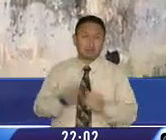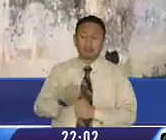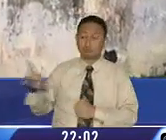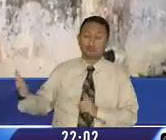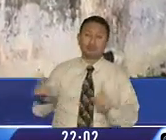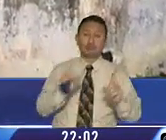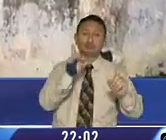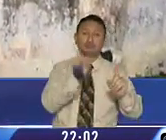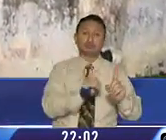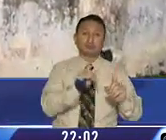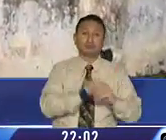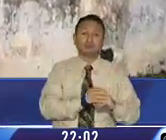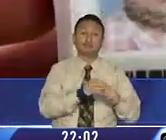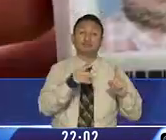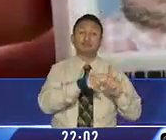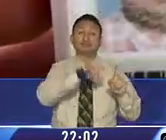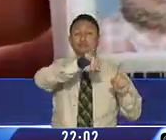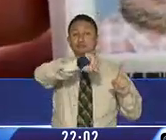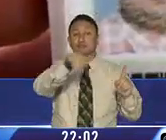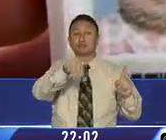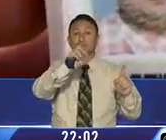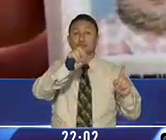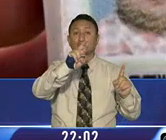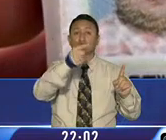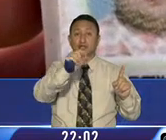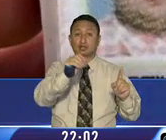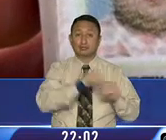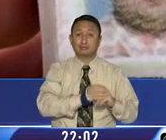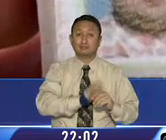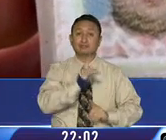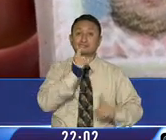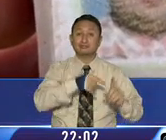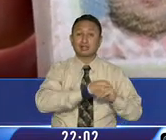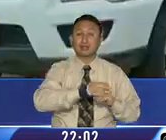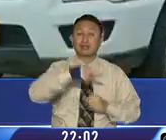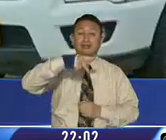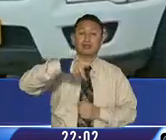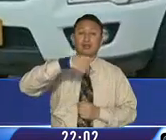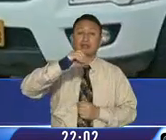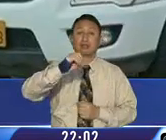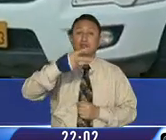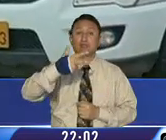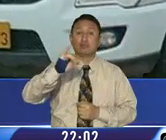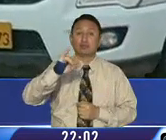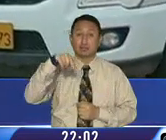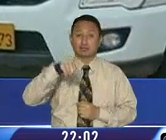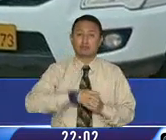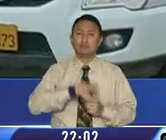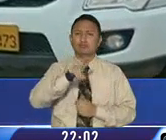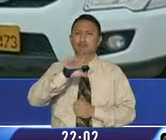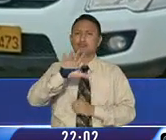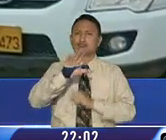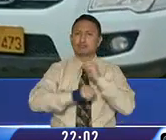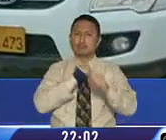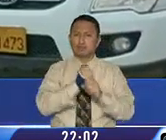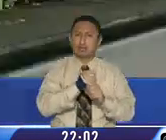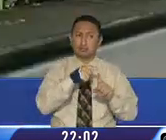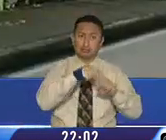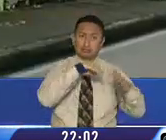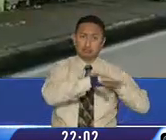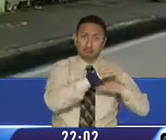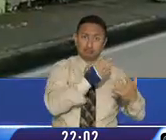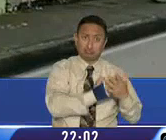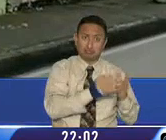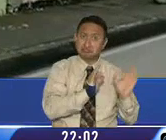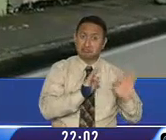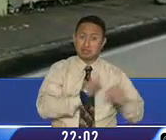de Jorge B., más conocido como Pochi, de 25 años. Según la policía, no registra antecedentes penales. Su victimario